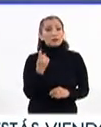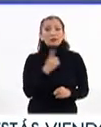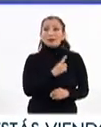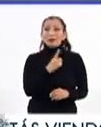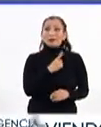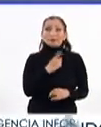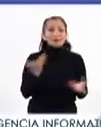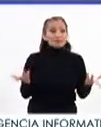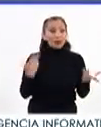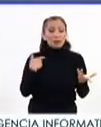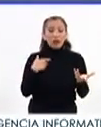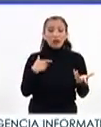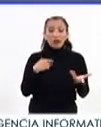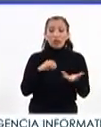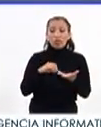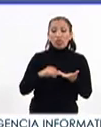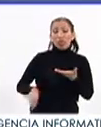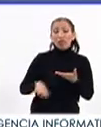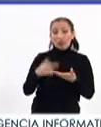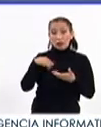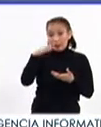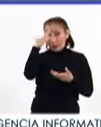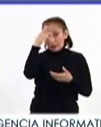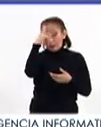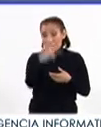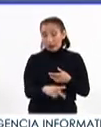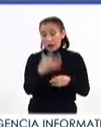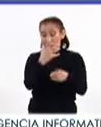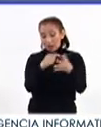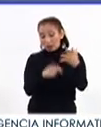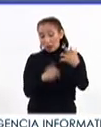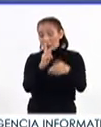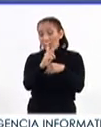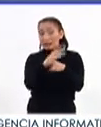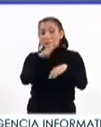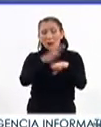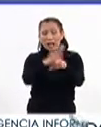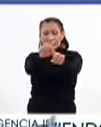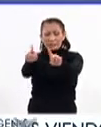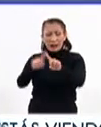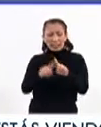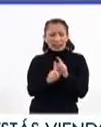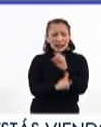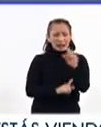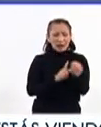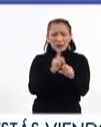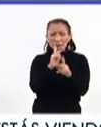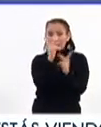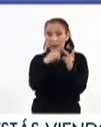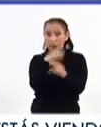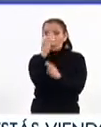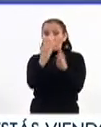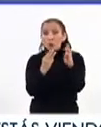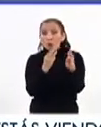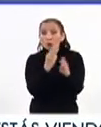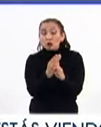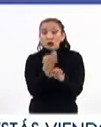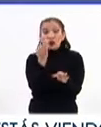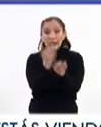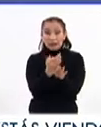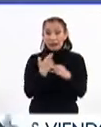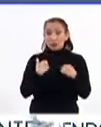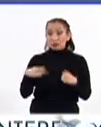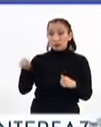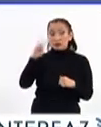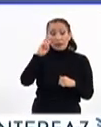cuestión despreciable. Recordemos, México es el 5º país más megadiverso del mundo, pero además en estos momentos la